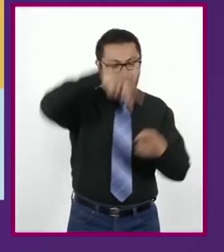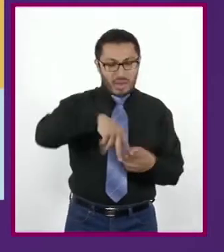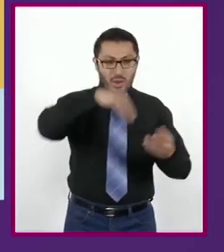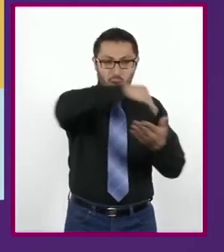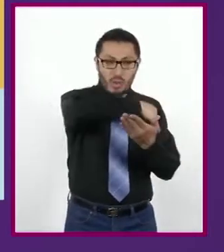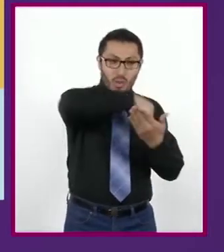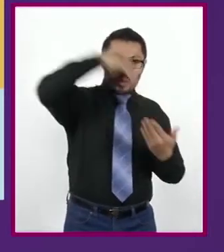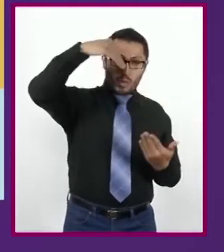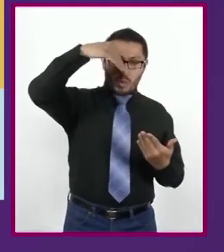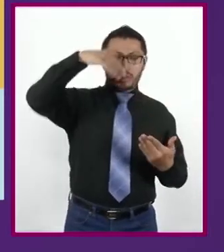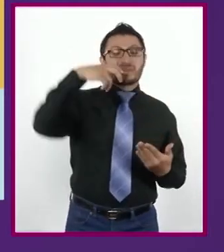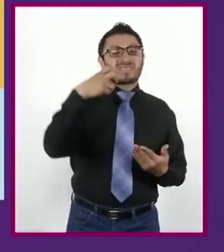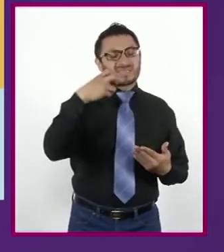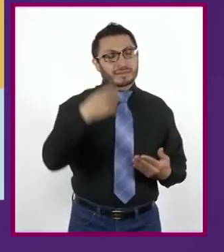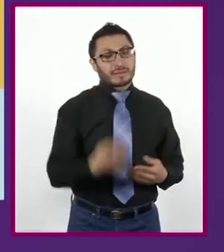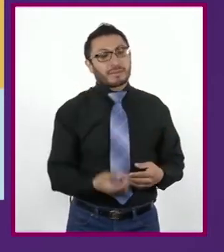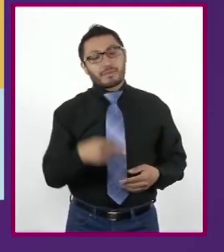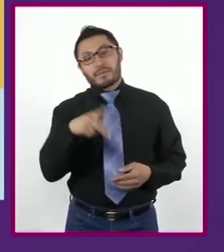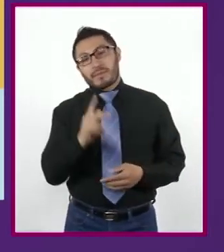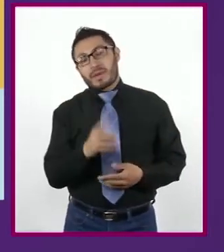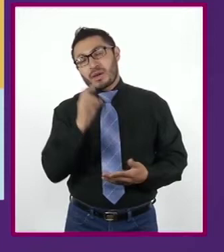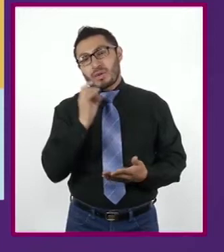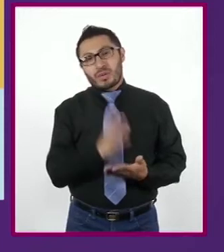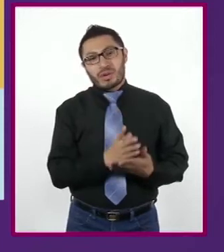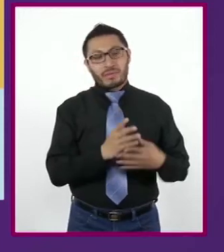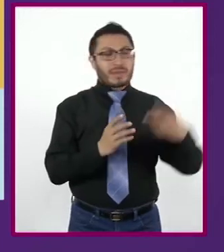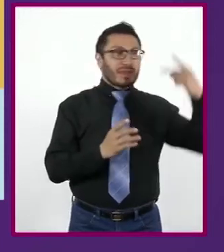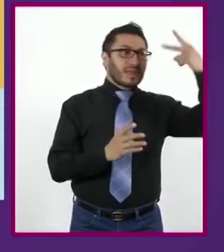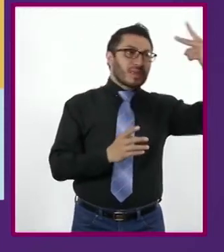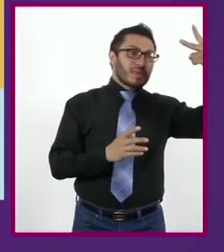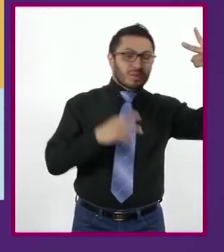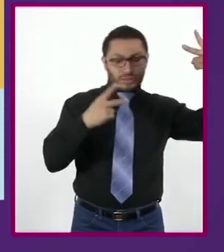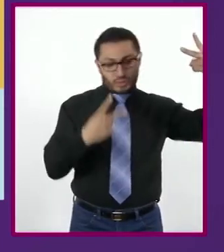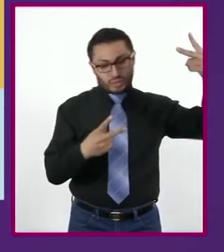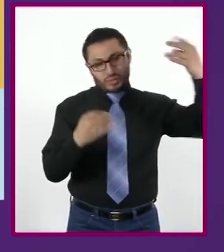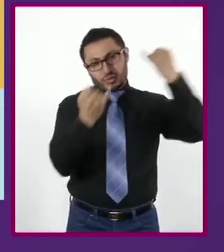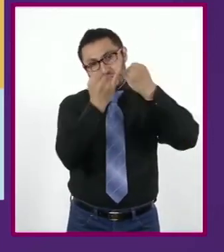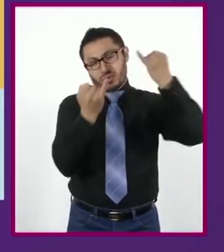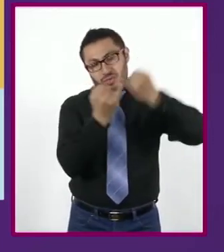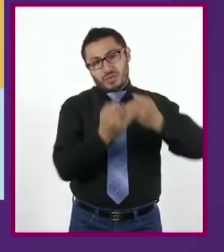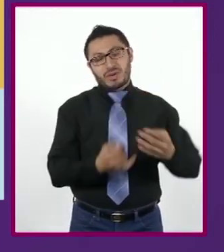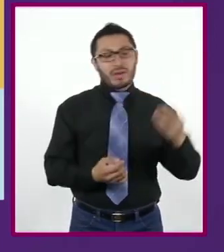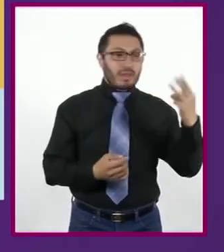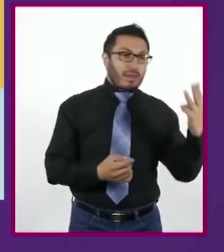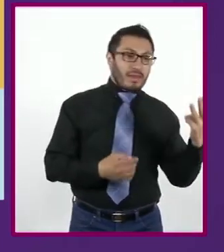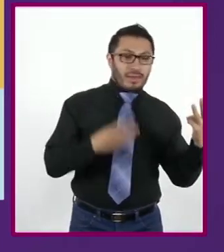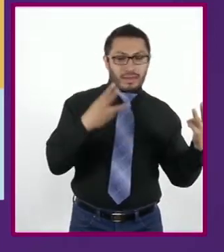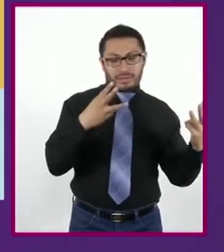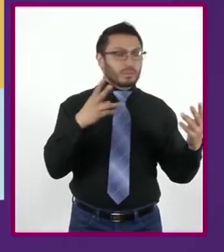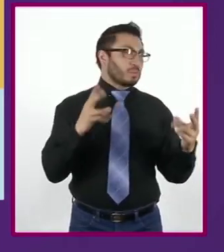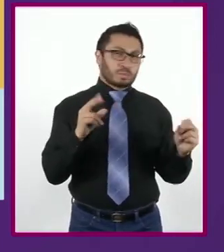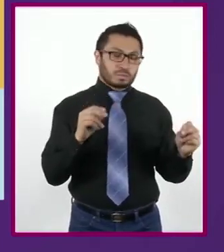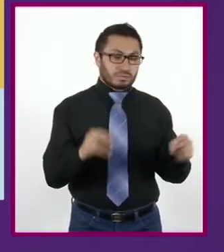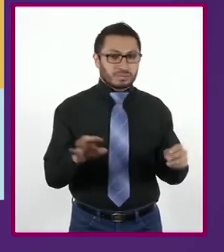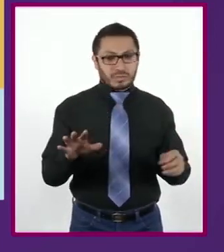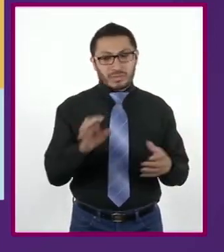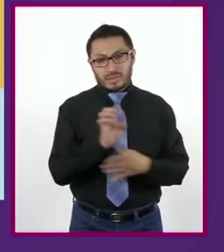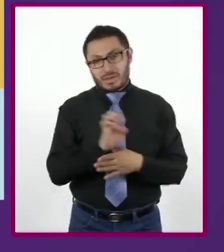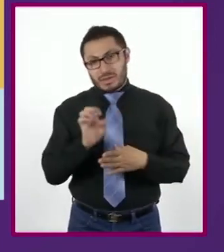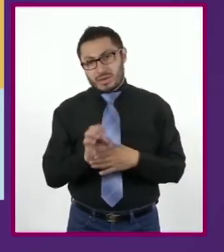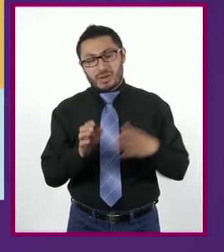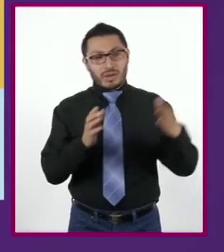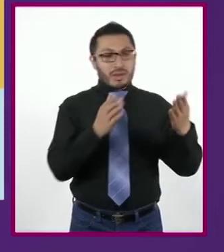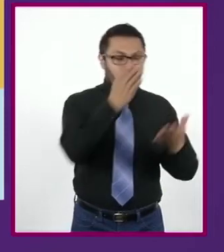ambos triángulos solo tienen dos lados iguales. Por lo tanto, ambos trozos de